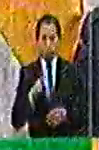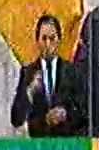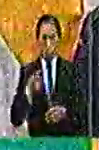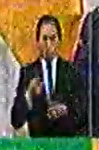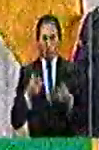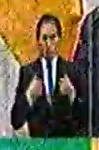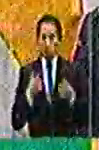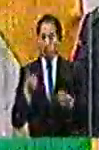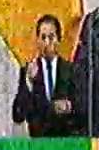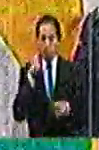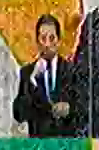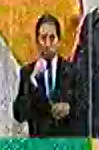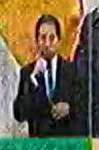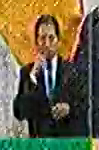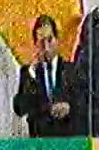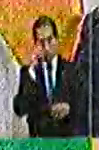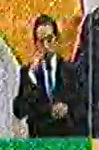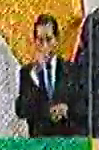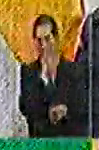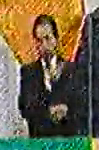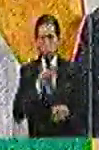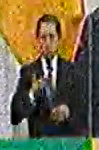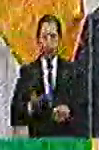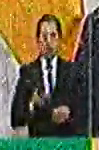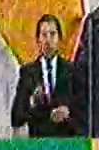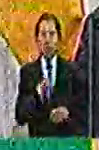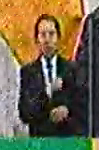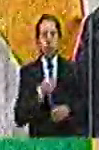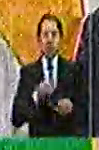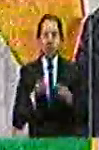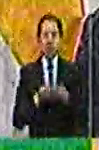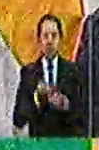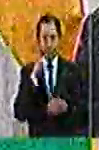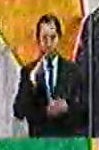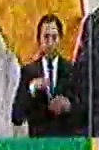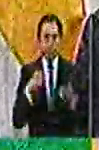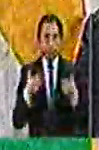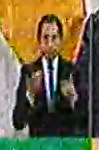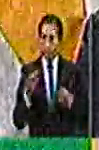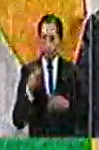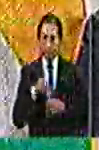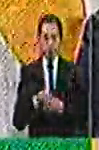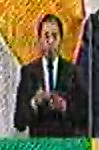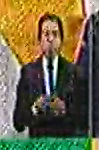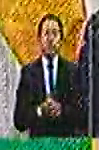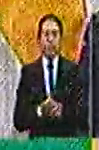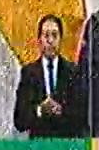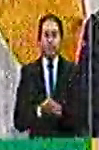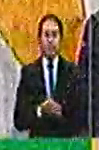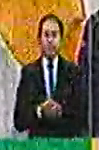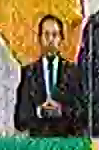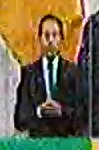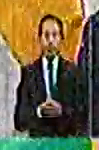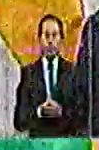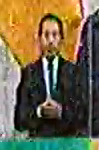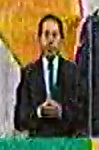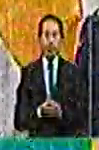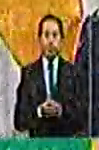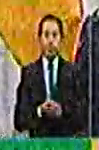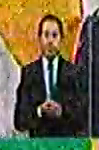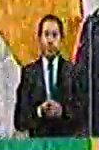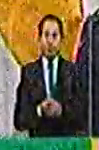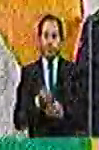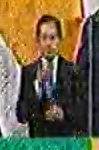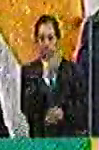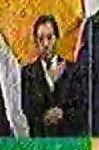sustituye el presidente o presidenta del Senado, en este caso a la compañera Adriana Salvatierra. El presidente